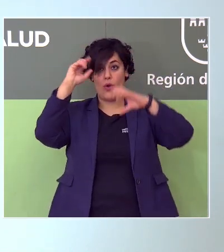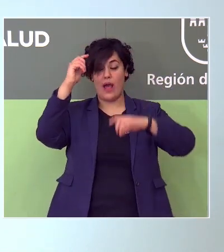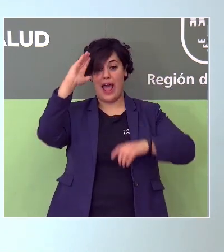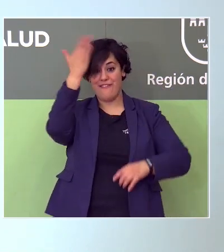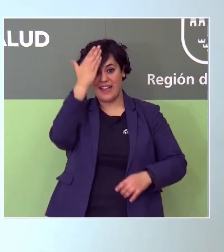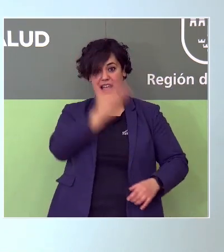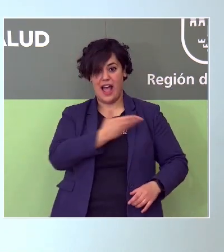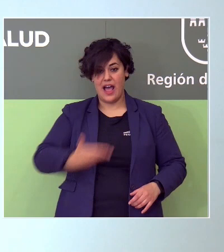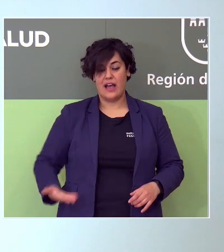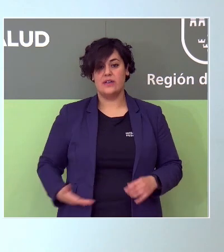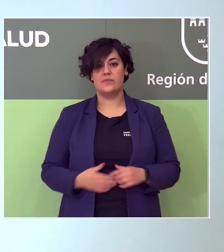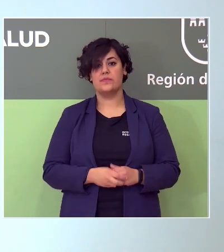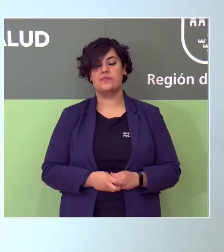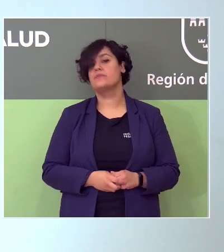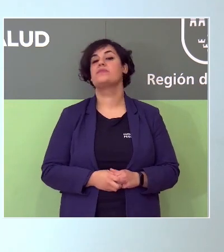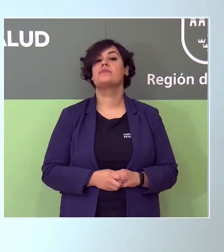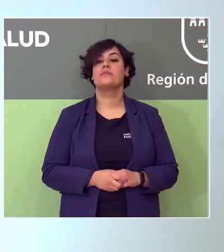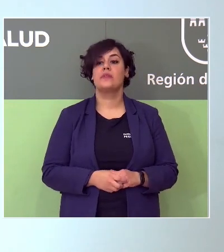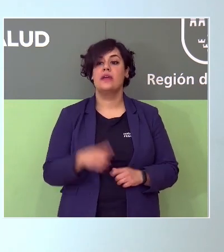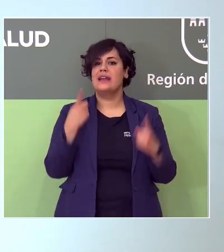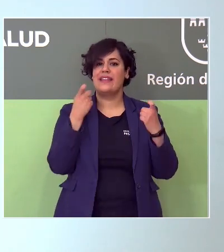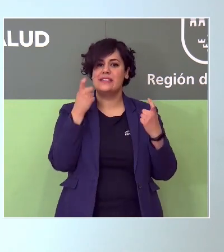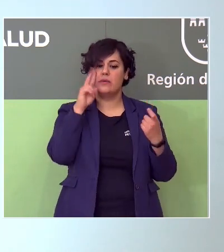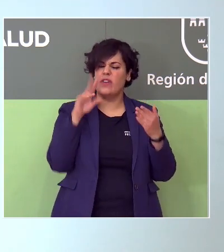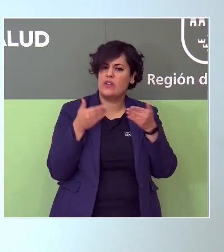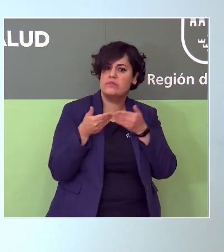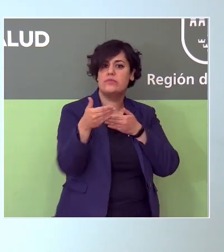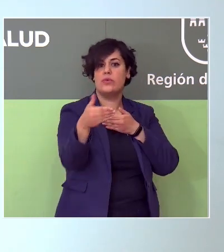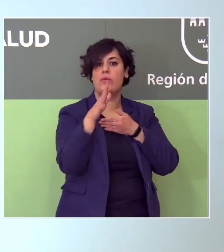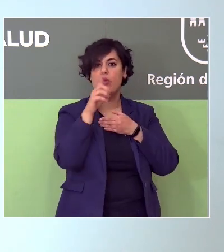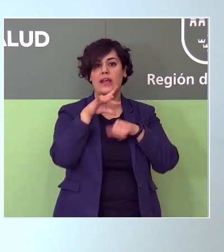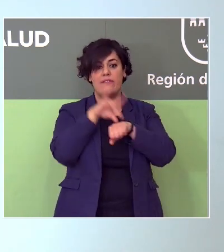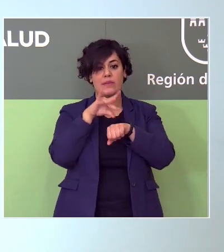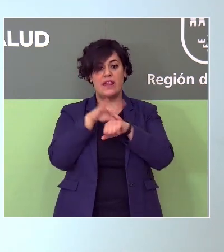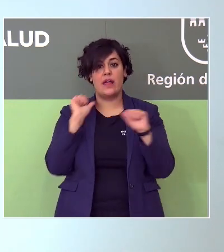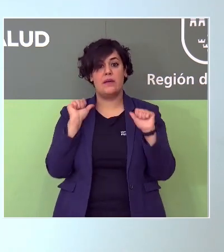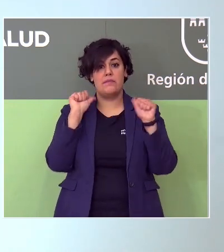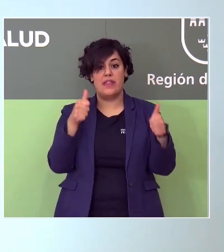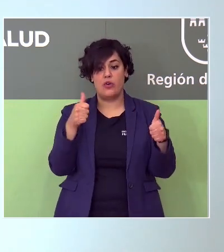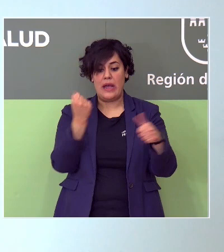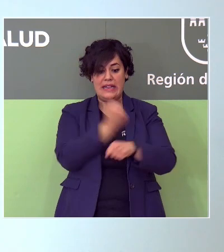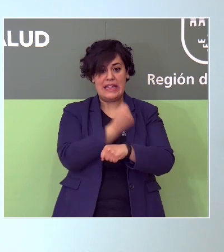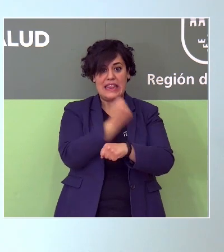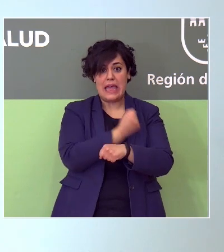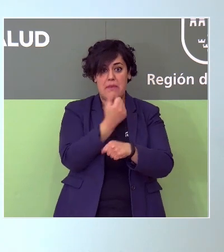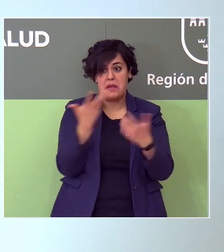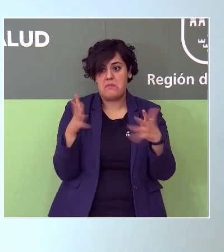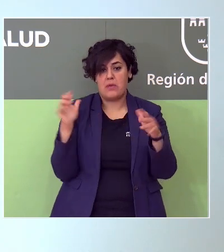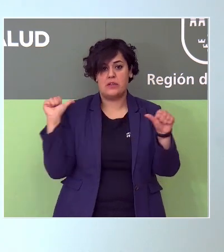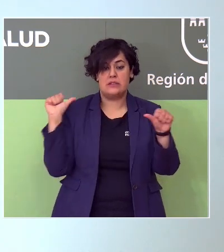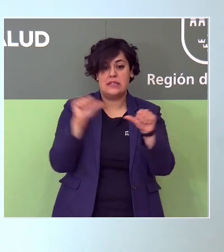respecto a la cronicidad, quiere decir que eso habrá que verlo más adelante. Es una enfermedad que empezó prácticamente en diciembre los primeros casos, que hasta